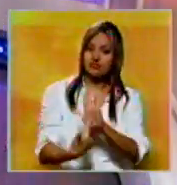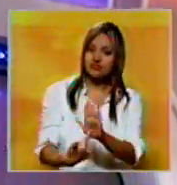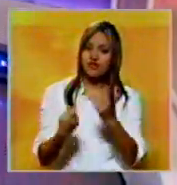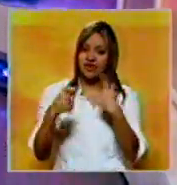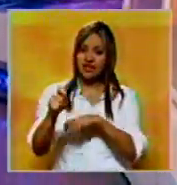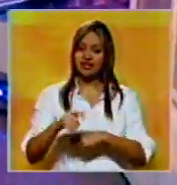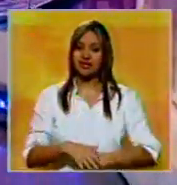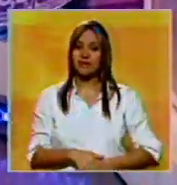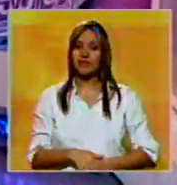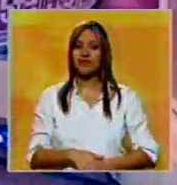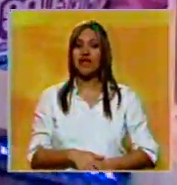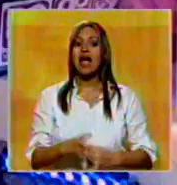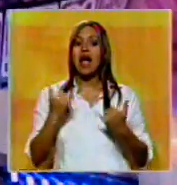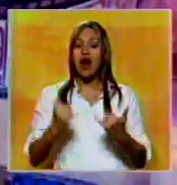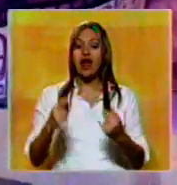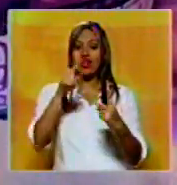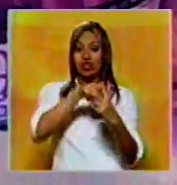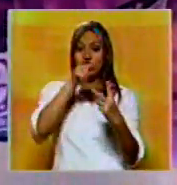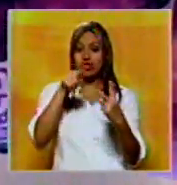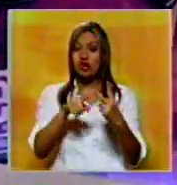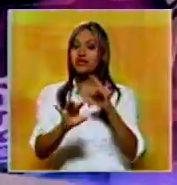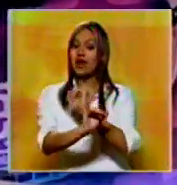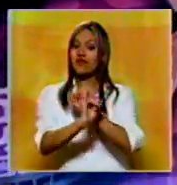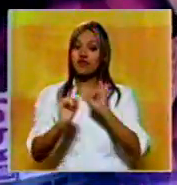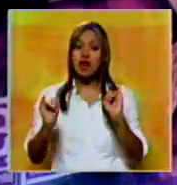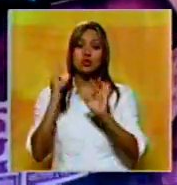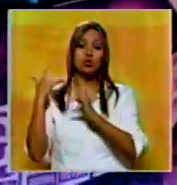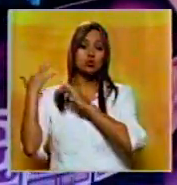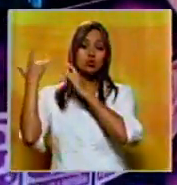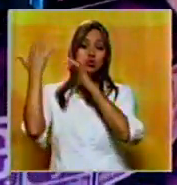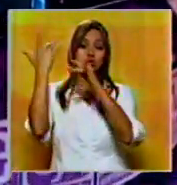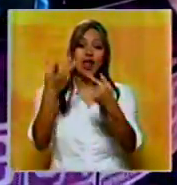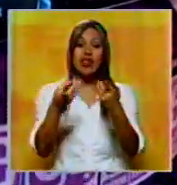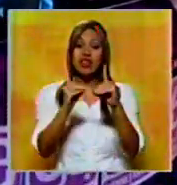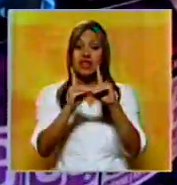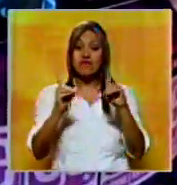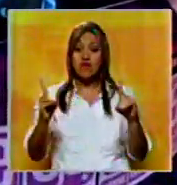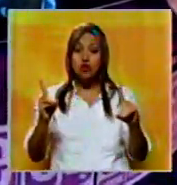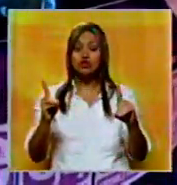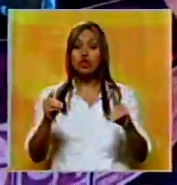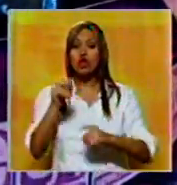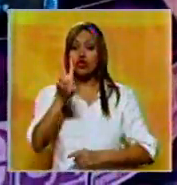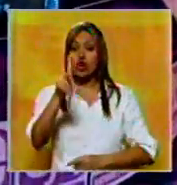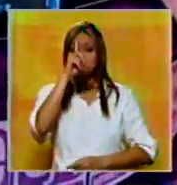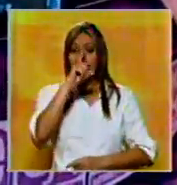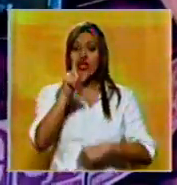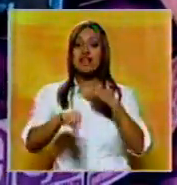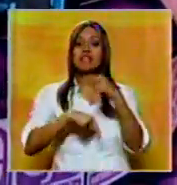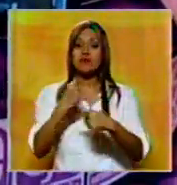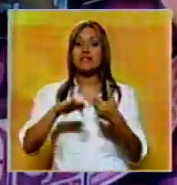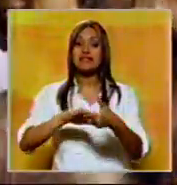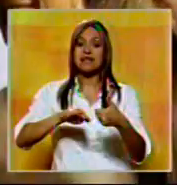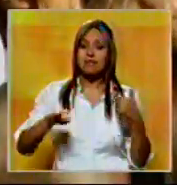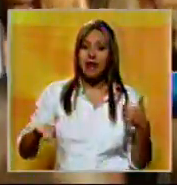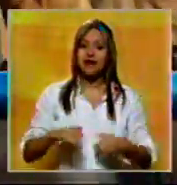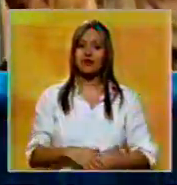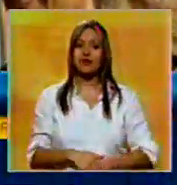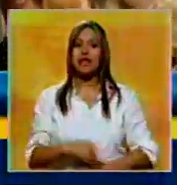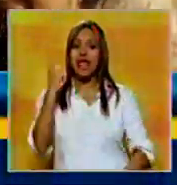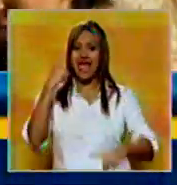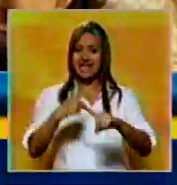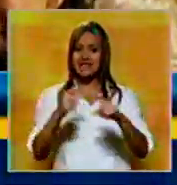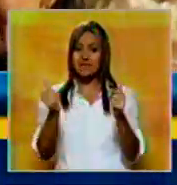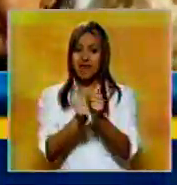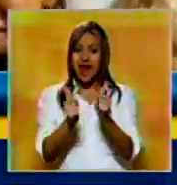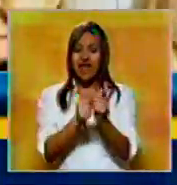Y Demi Moore y Ashton Kutcher han concluido el largo proceso de su divorcio 2 años después de su separación. La expareja